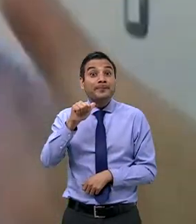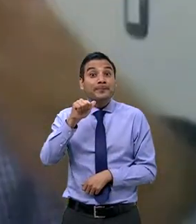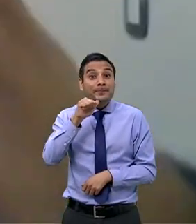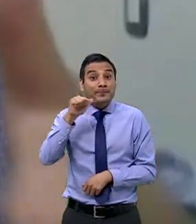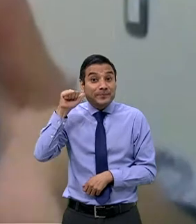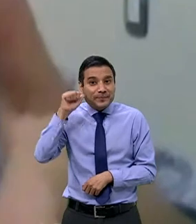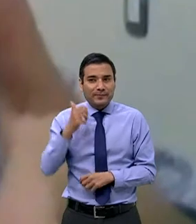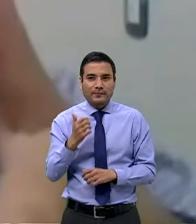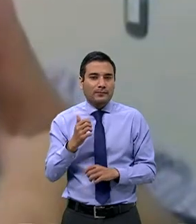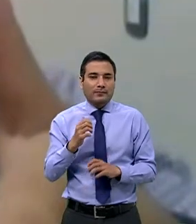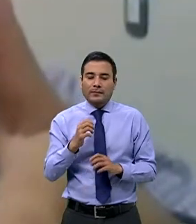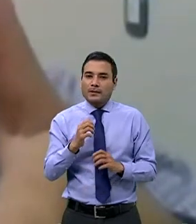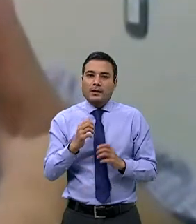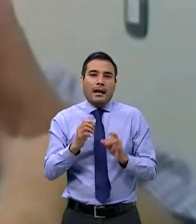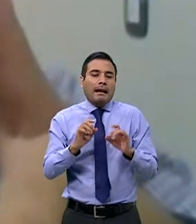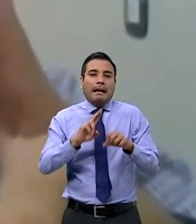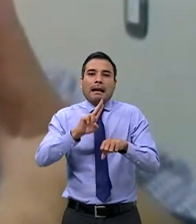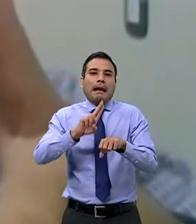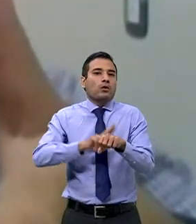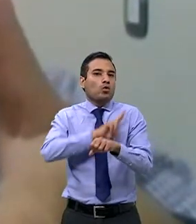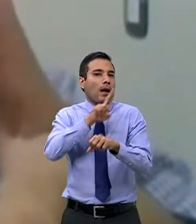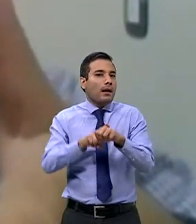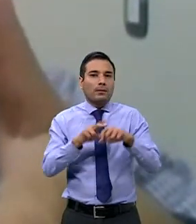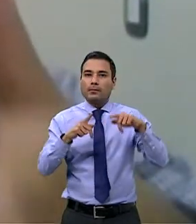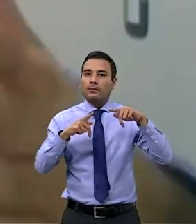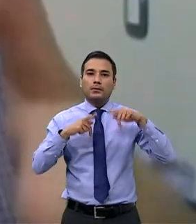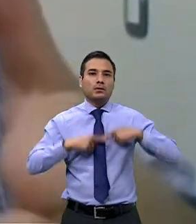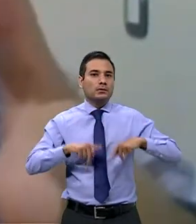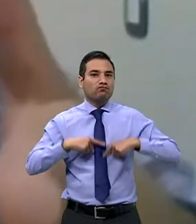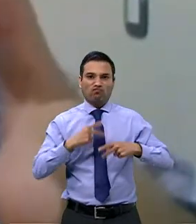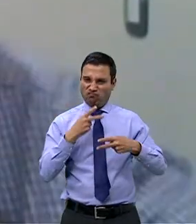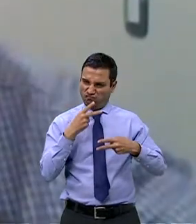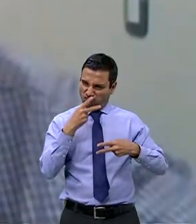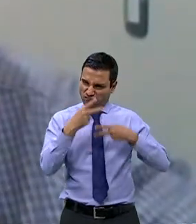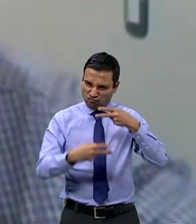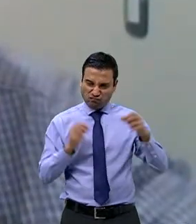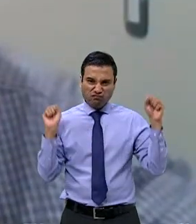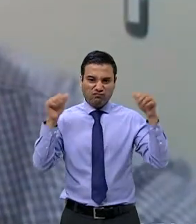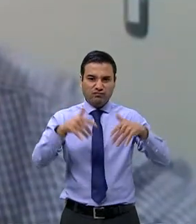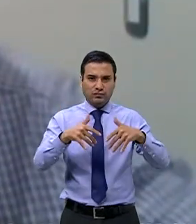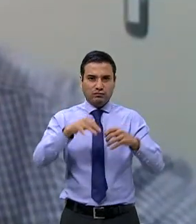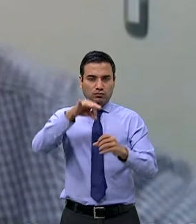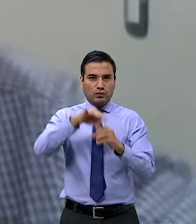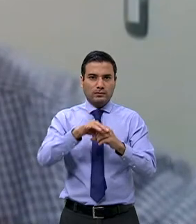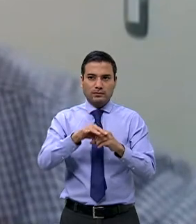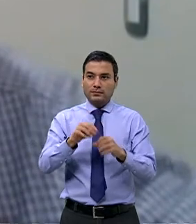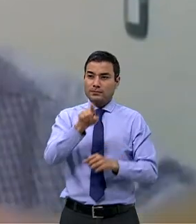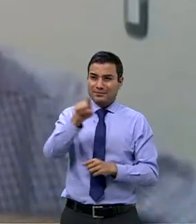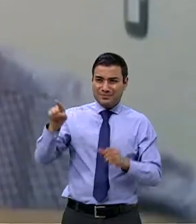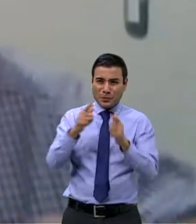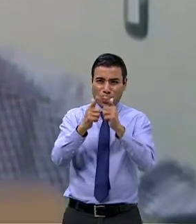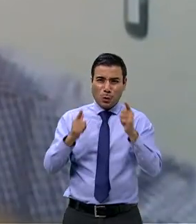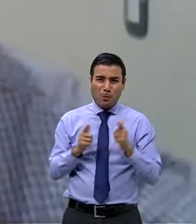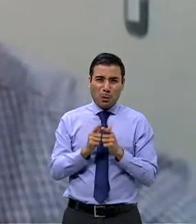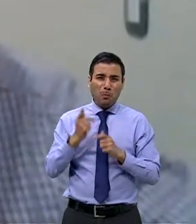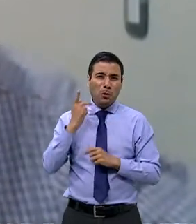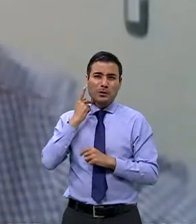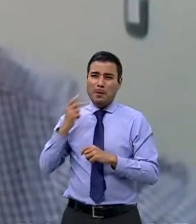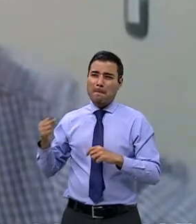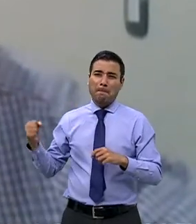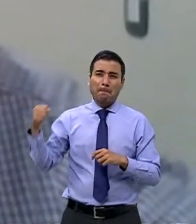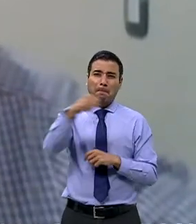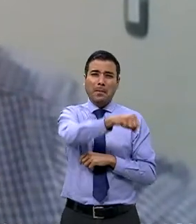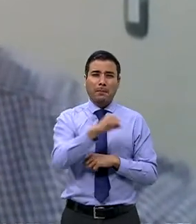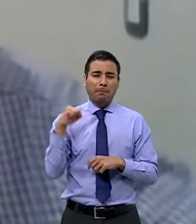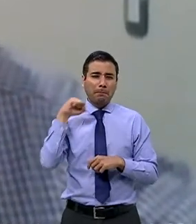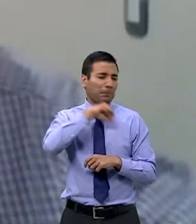espontáneo natural desde un nocaut total absoluto